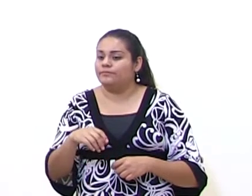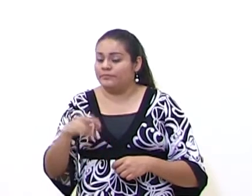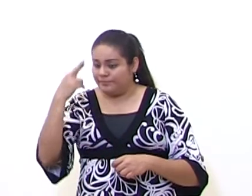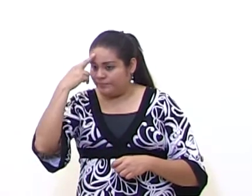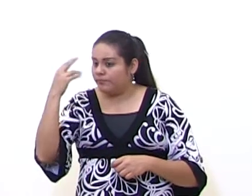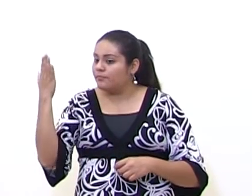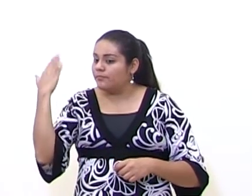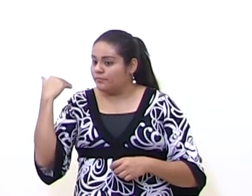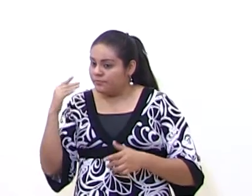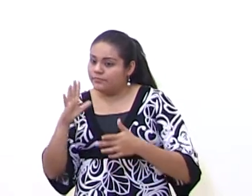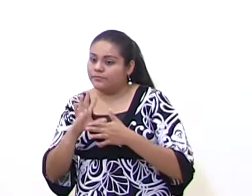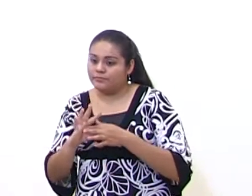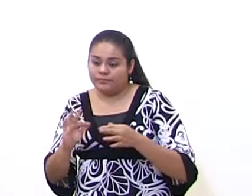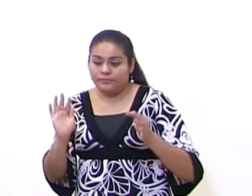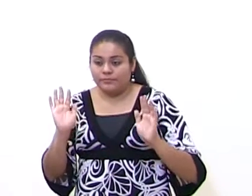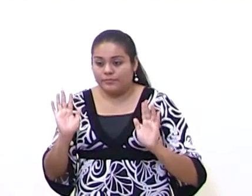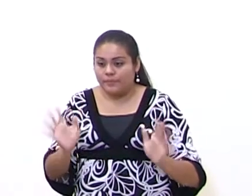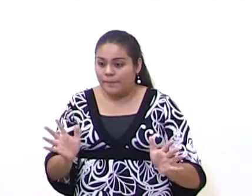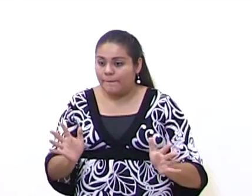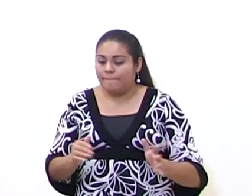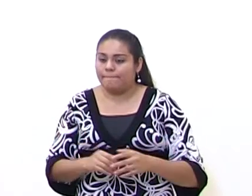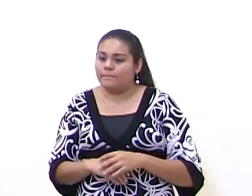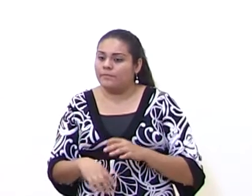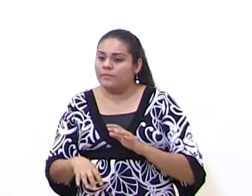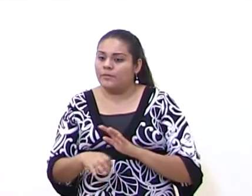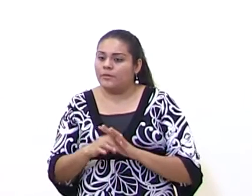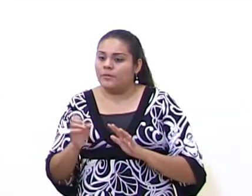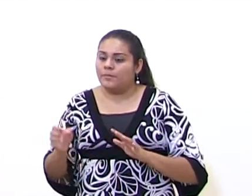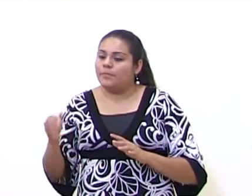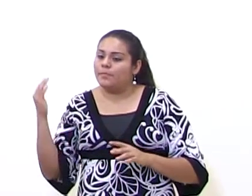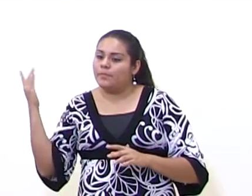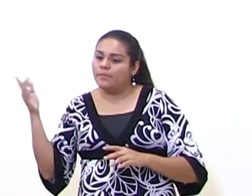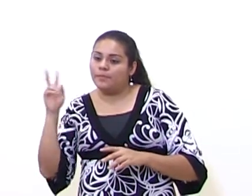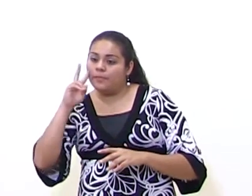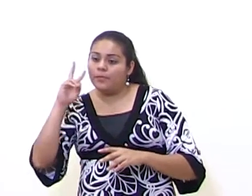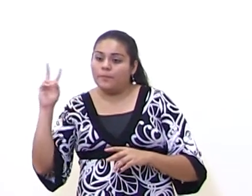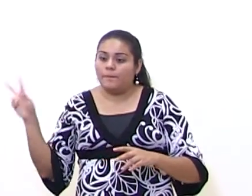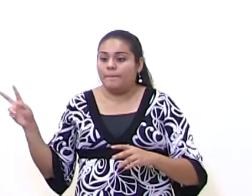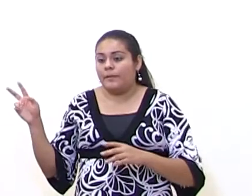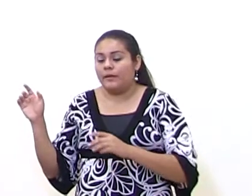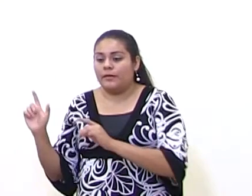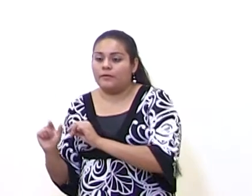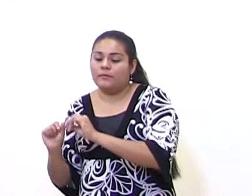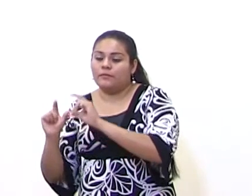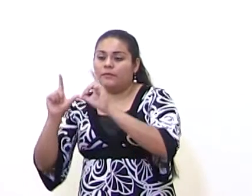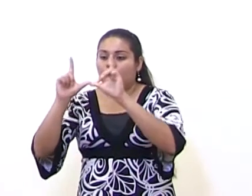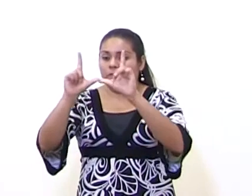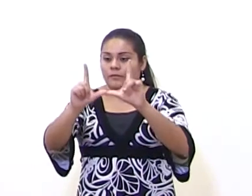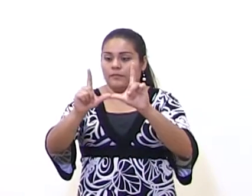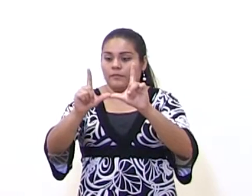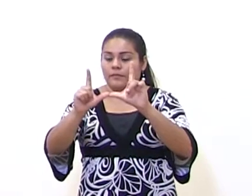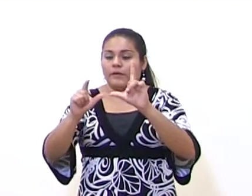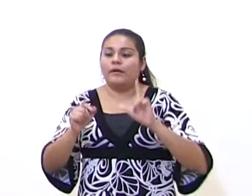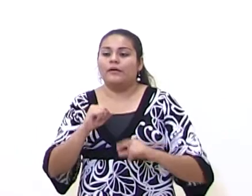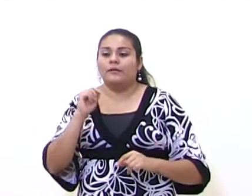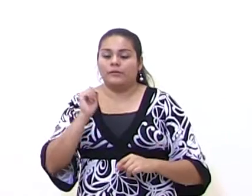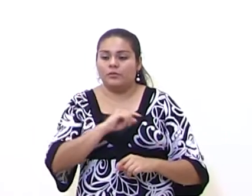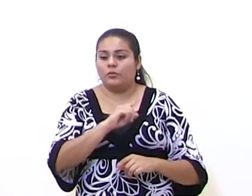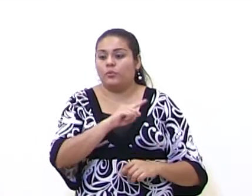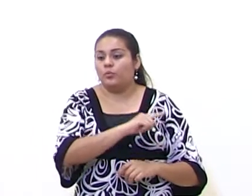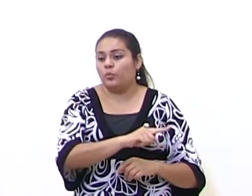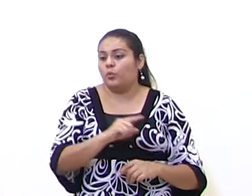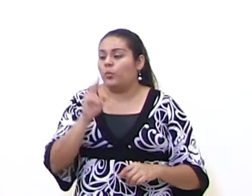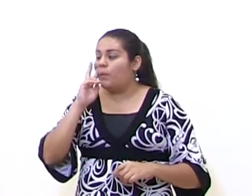jóvenes, implica que lo que vas a leer, lo que vas a ver, veas lo que integran todas las partes y de